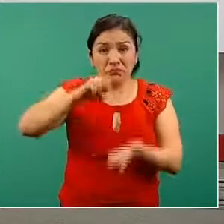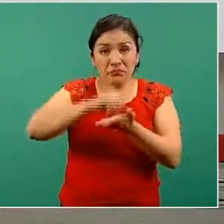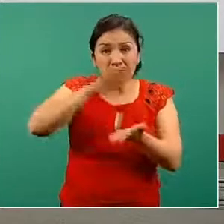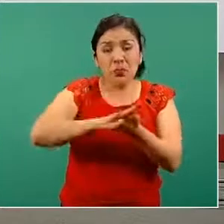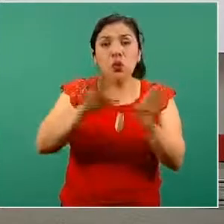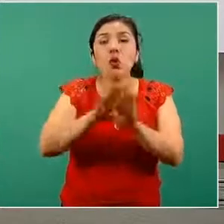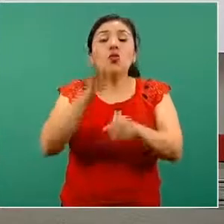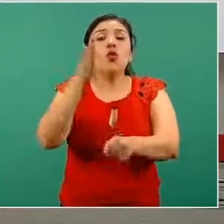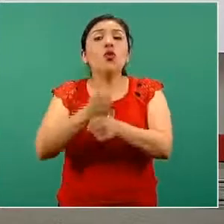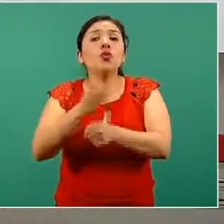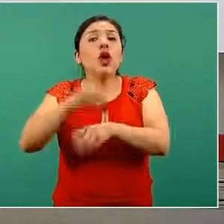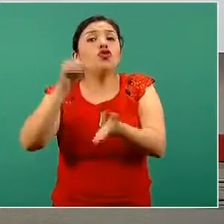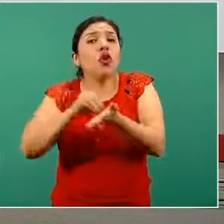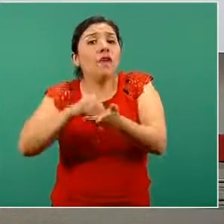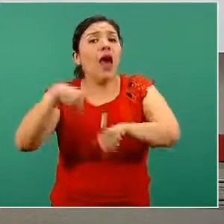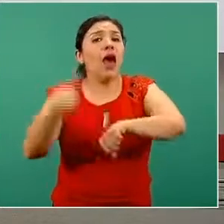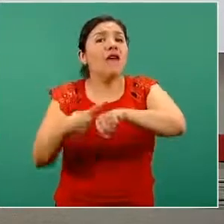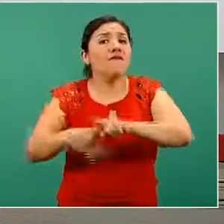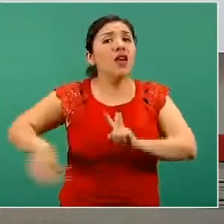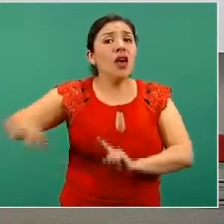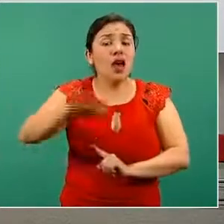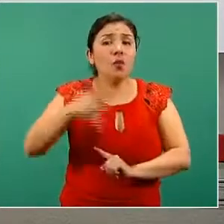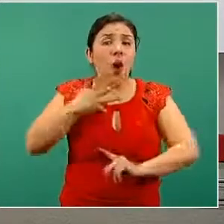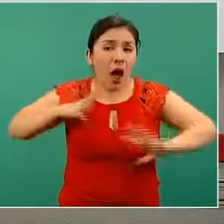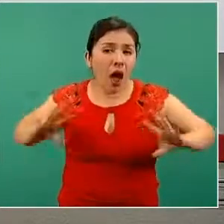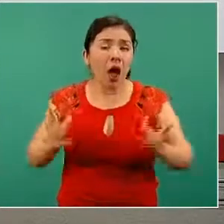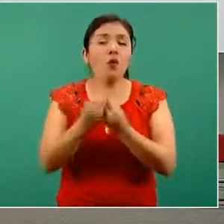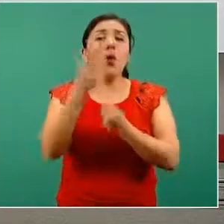como casos activos estimados, teniendo un total de